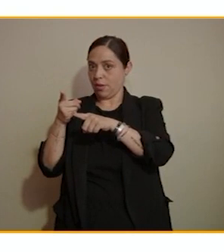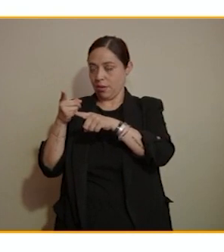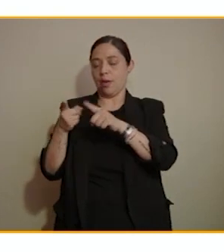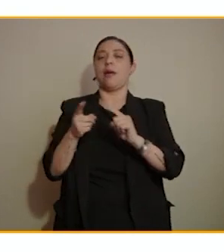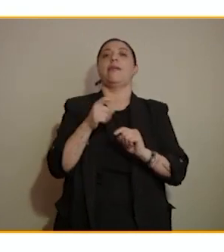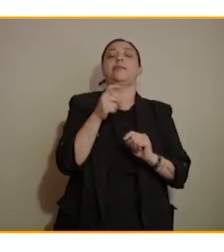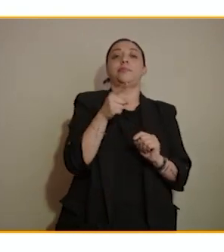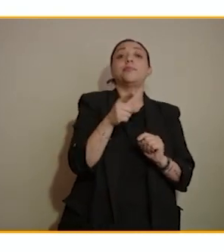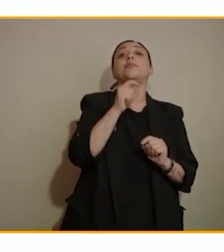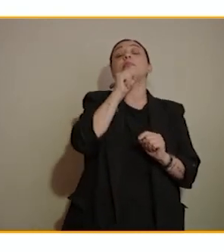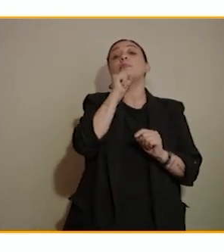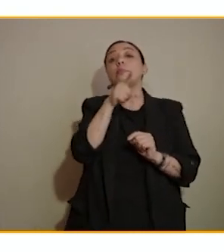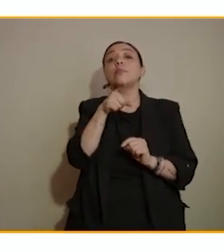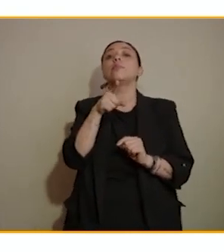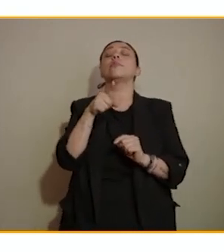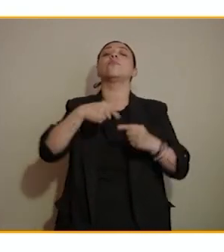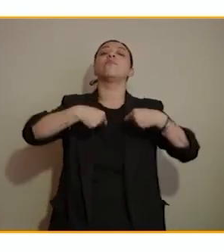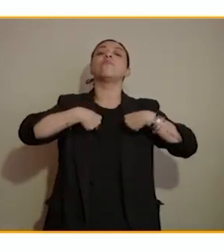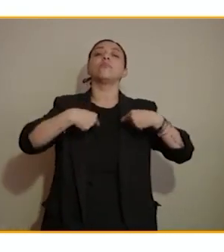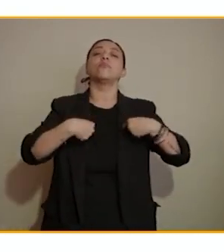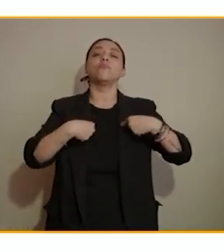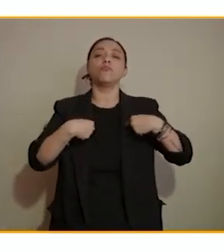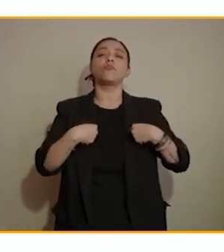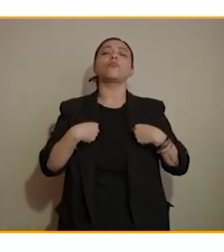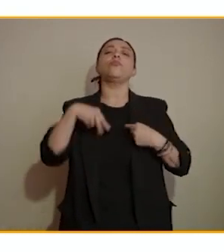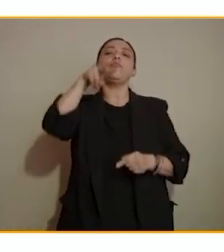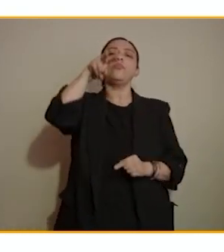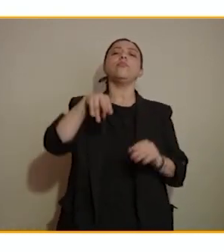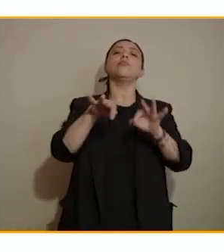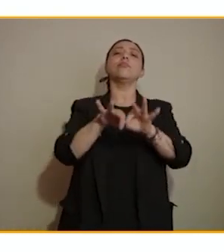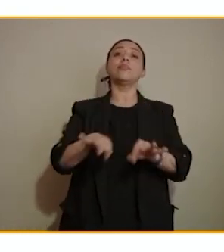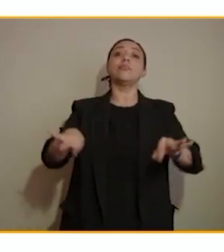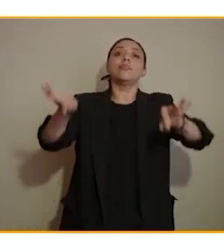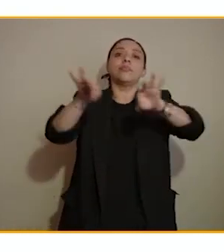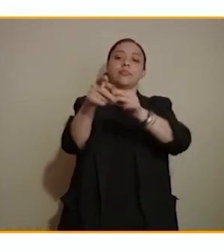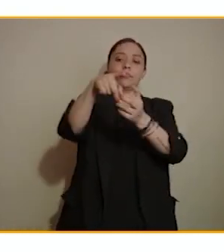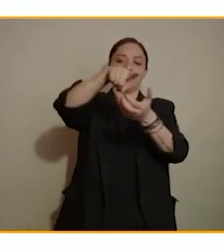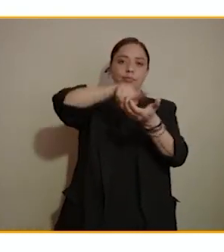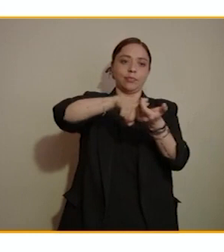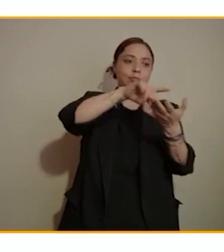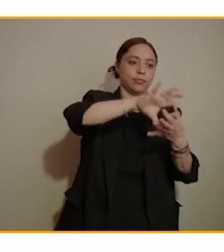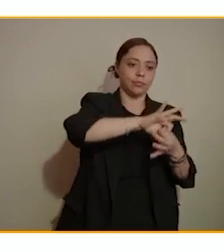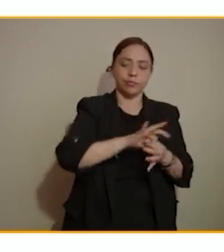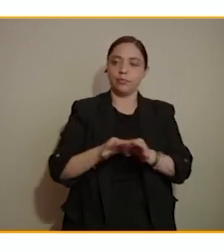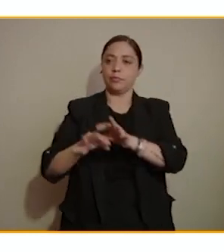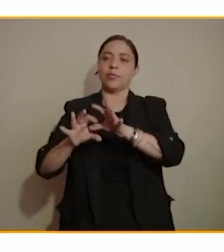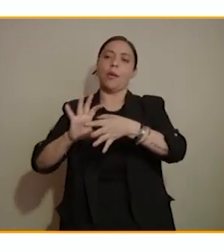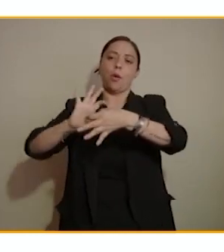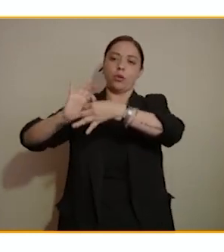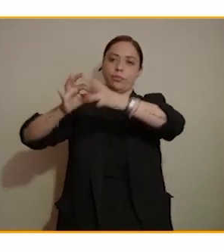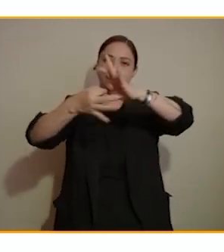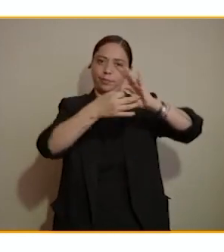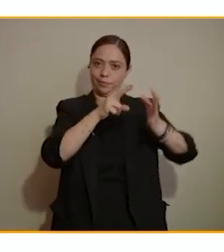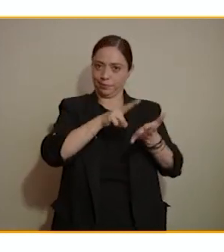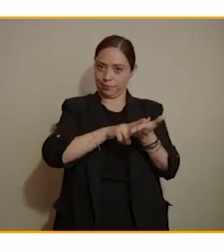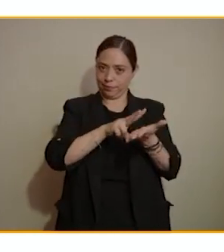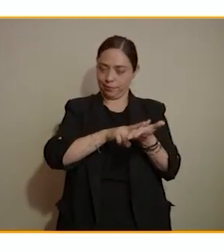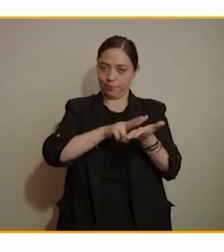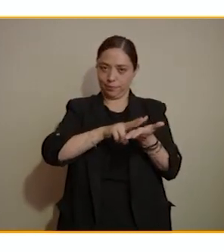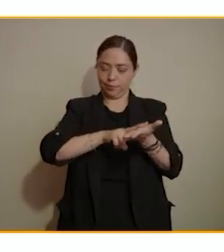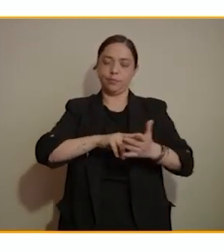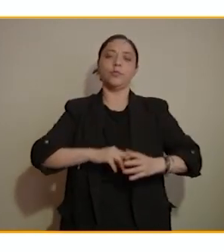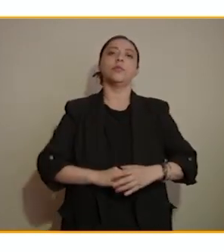todo, volverme un actor esencial en esa cadena de valor. Para eso